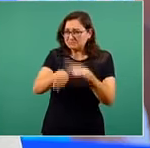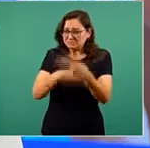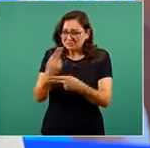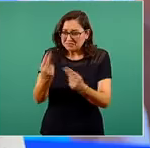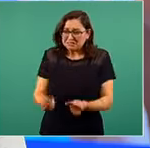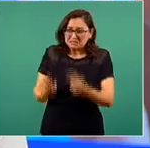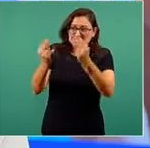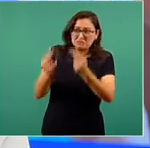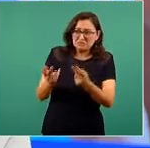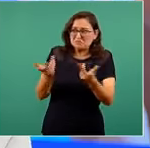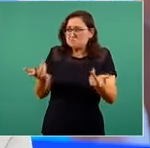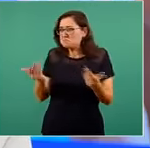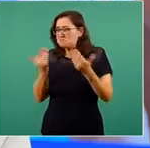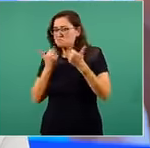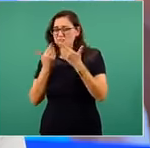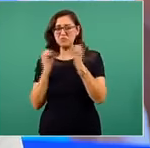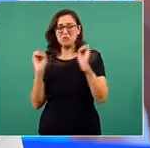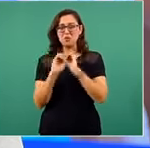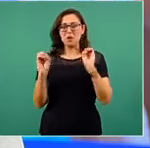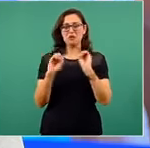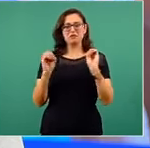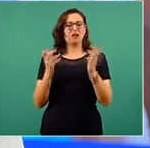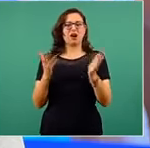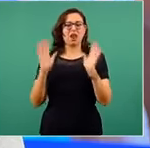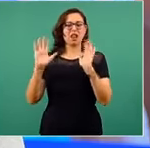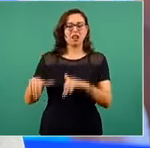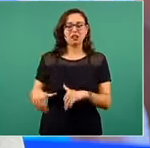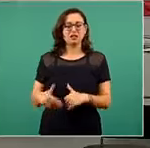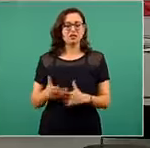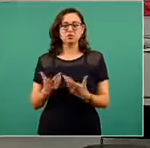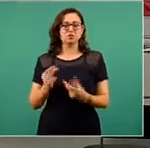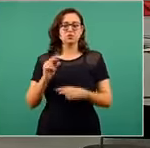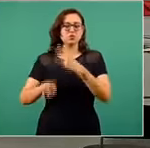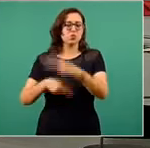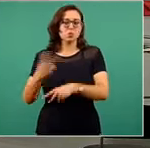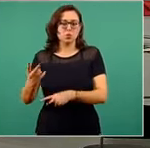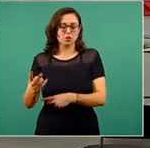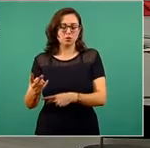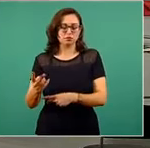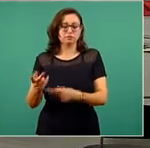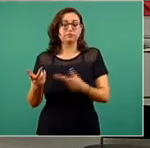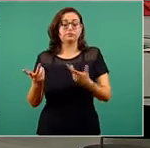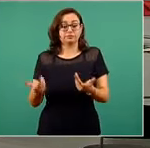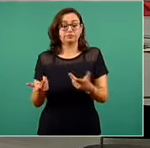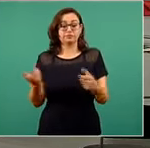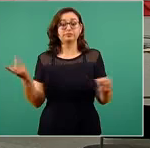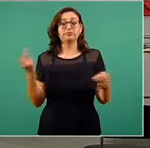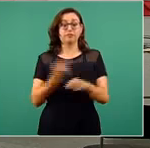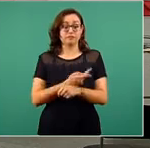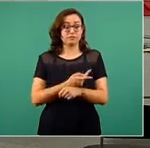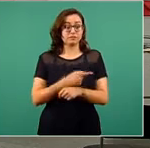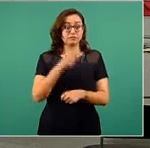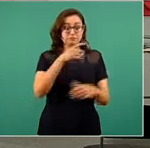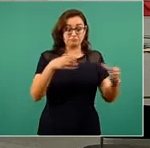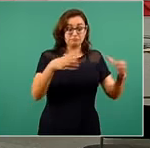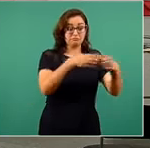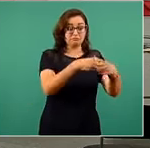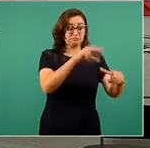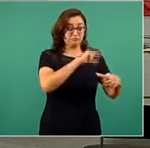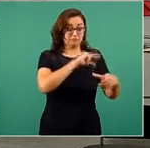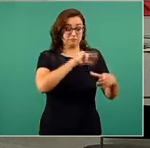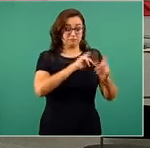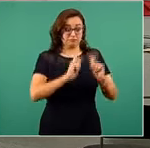fue atractivo para estas posibles entidades privadas ir a la Sierra Tarahumara o a la